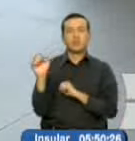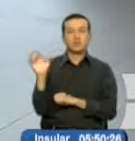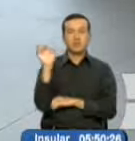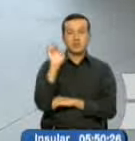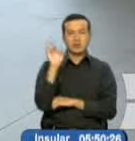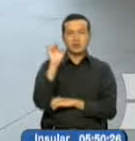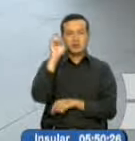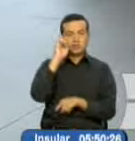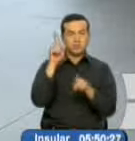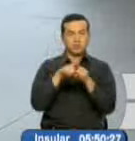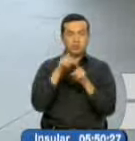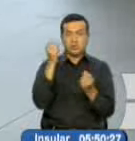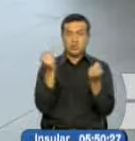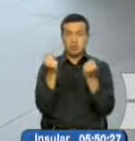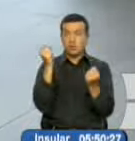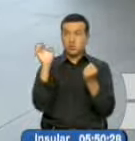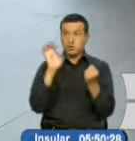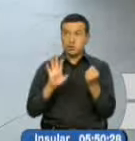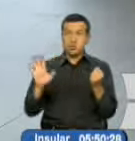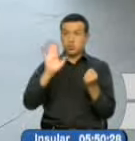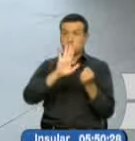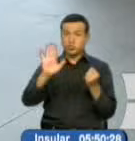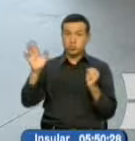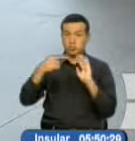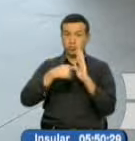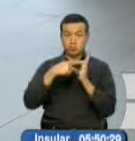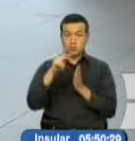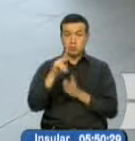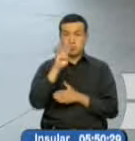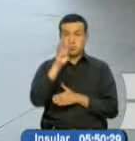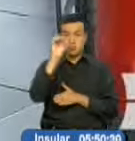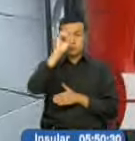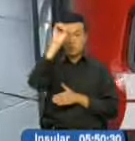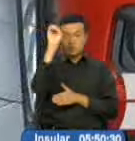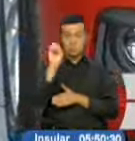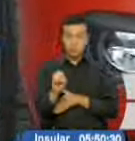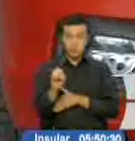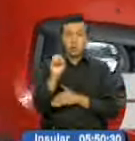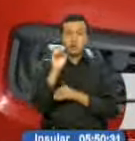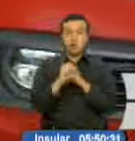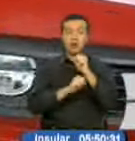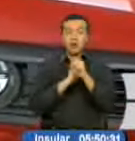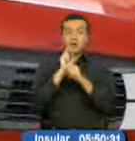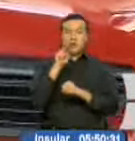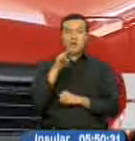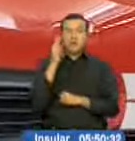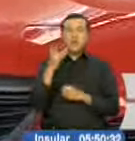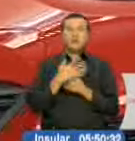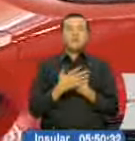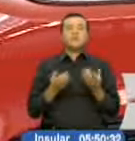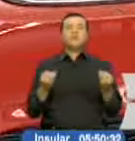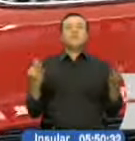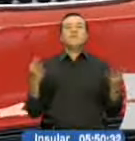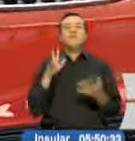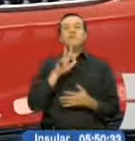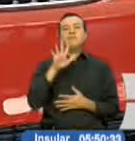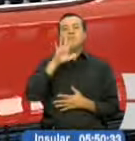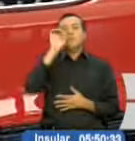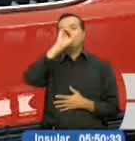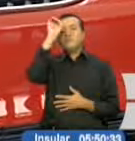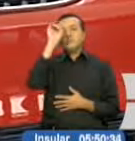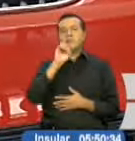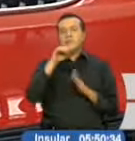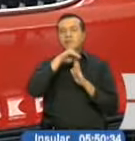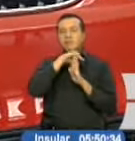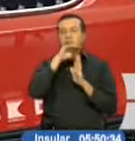convenio permite que los autos europeos que tenían un arancel del 40% desde 2017 tengan 35%,